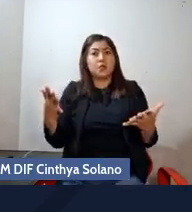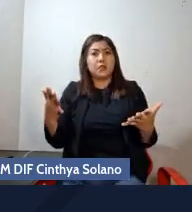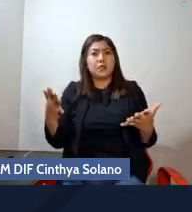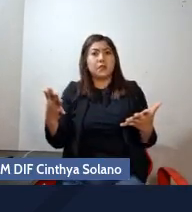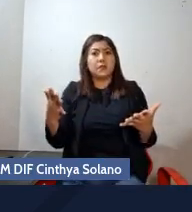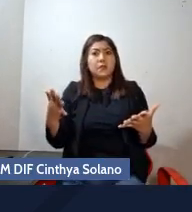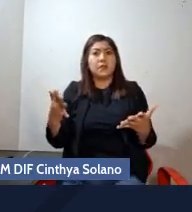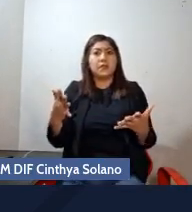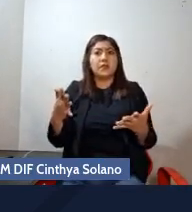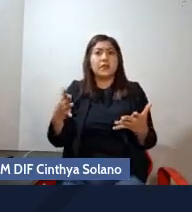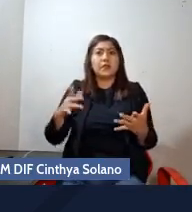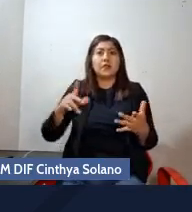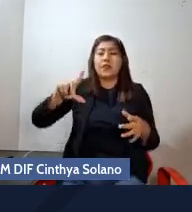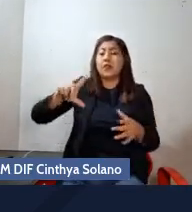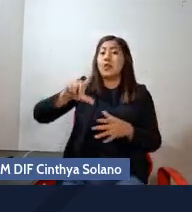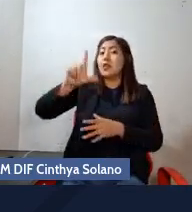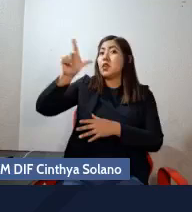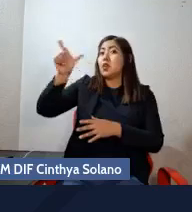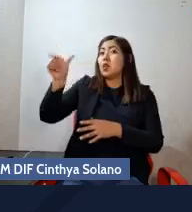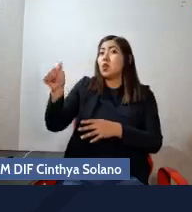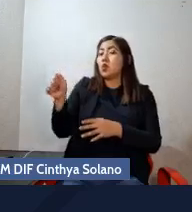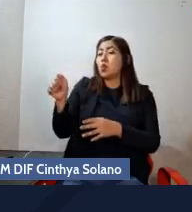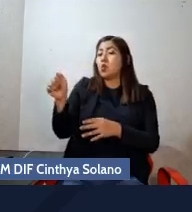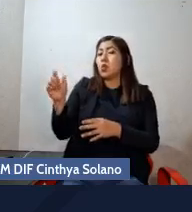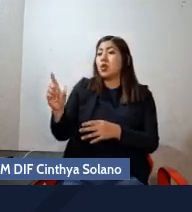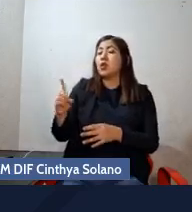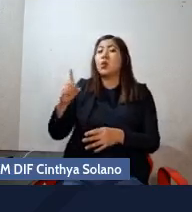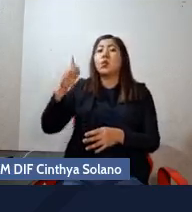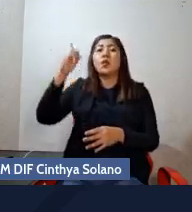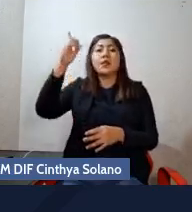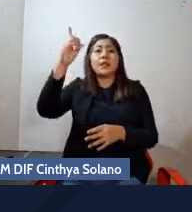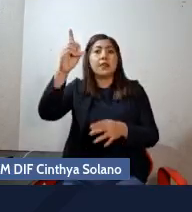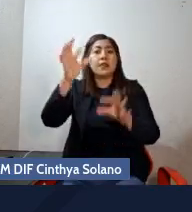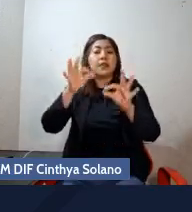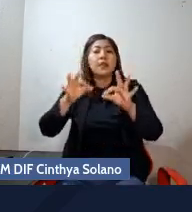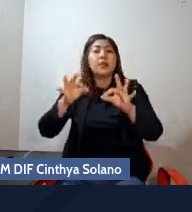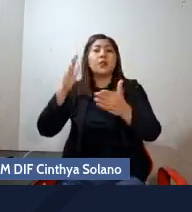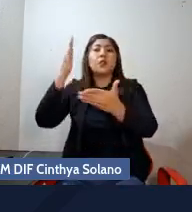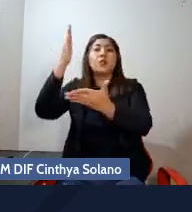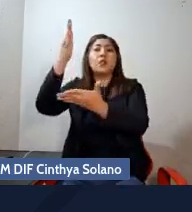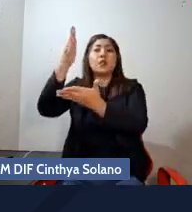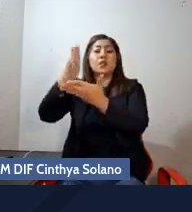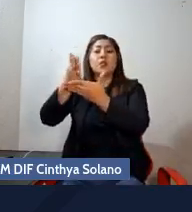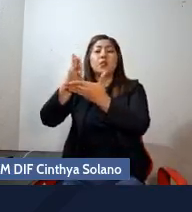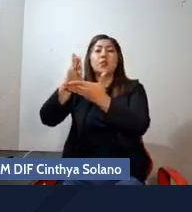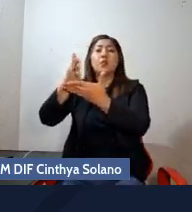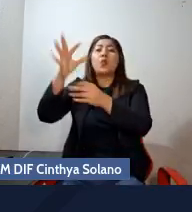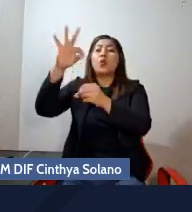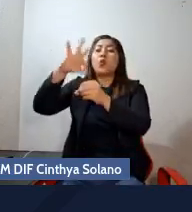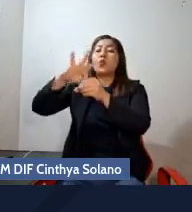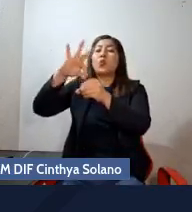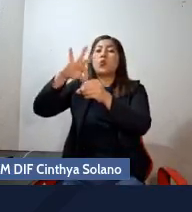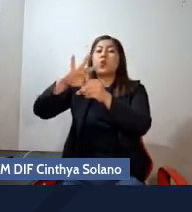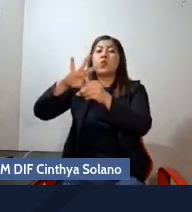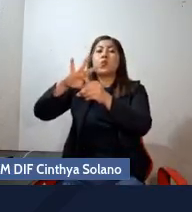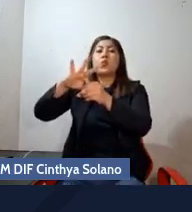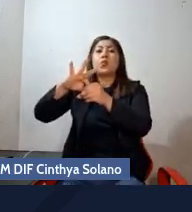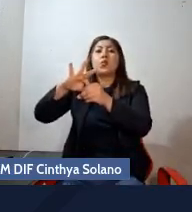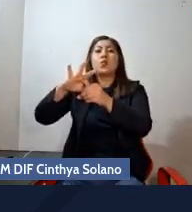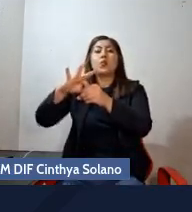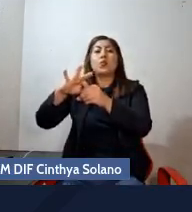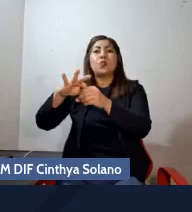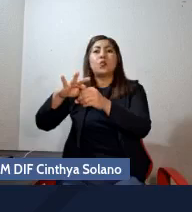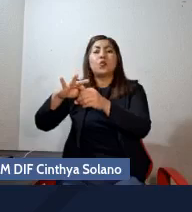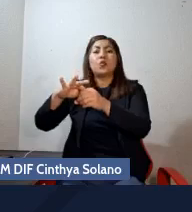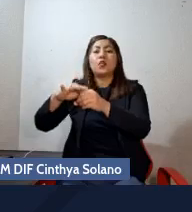ese domingo tan importante en el cual salimos a las calles, vamos a nuestra casilla, nos entintan el dedo después de haber